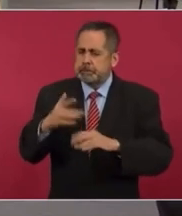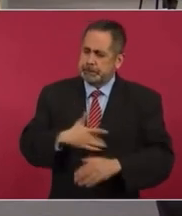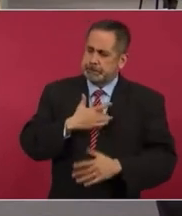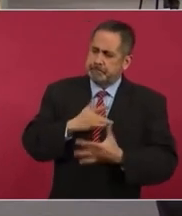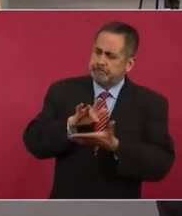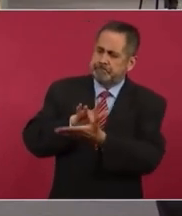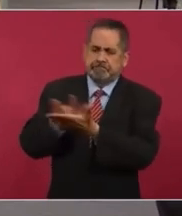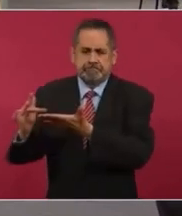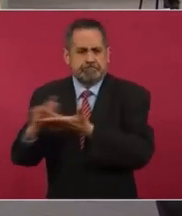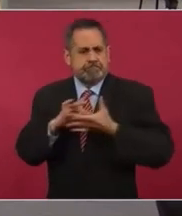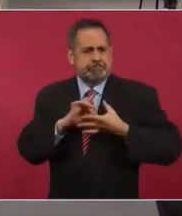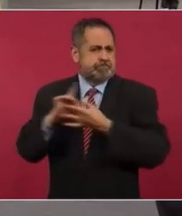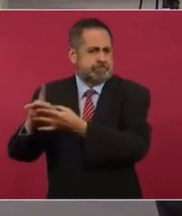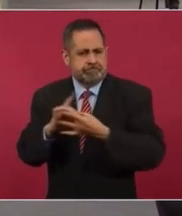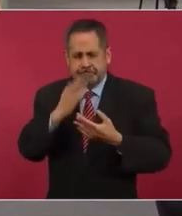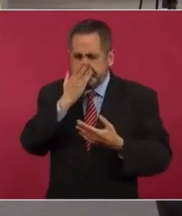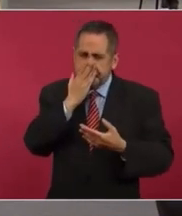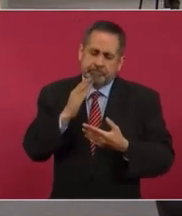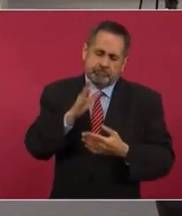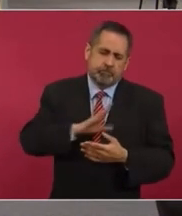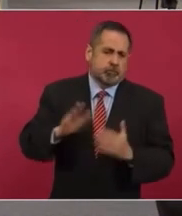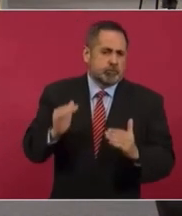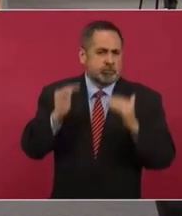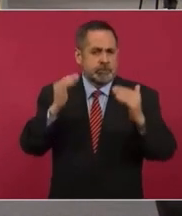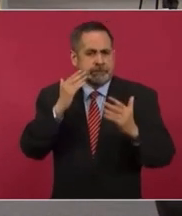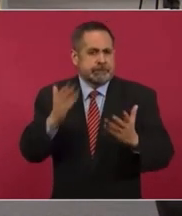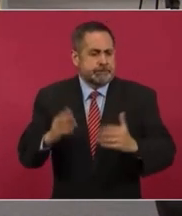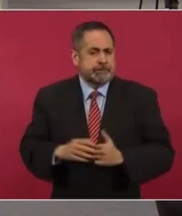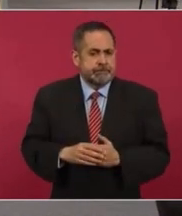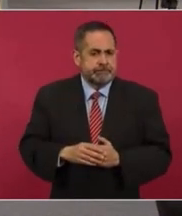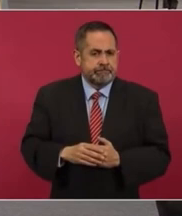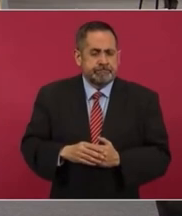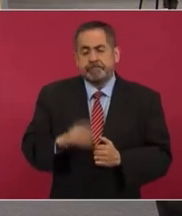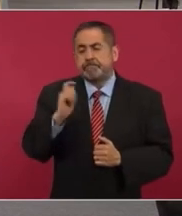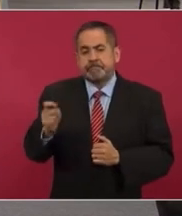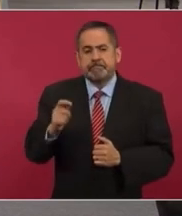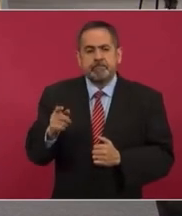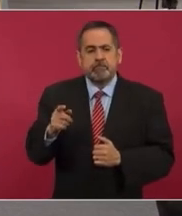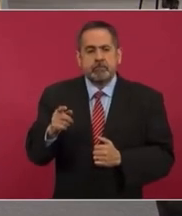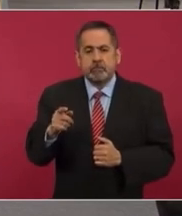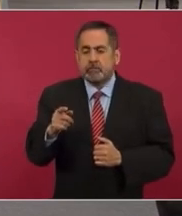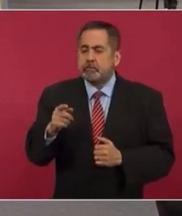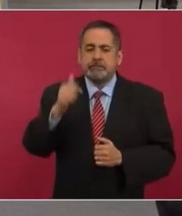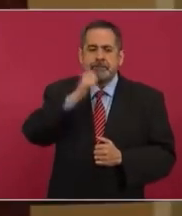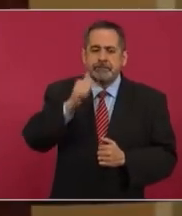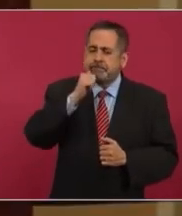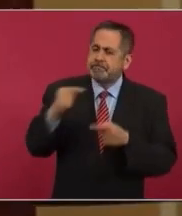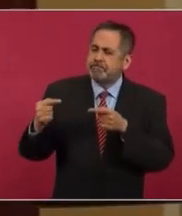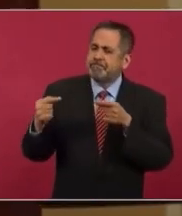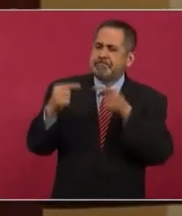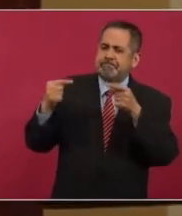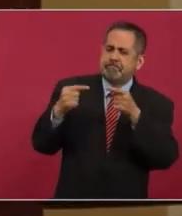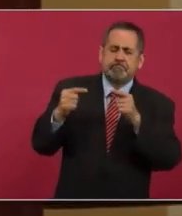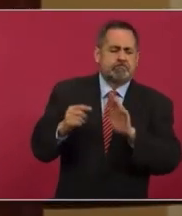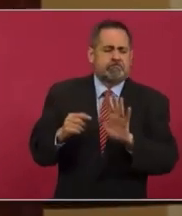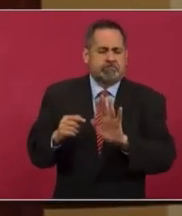solidaridad trascendentes y sublimes. En otras palabras, no todo se limita entre nuestras